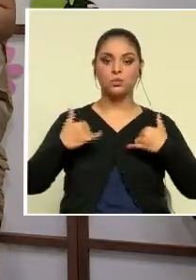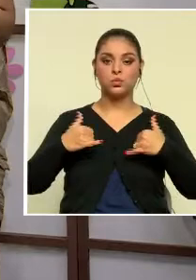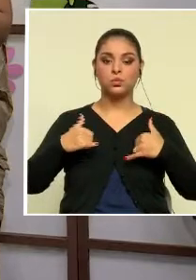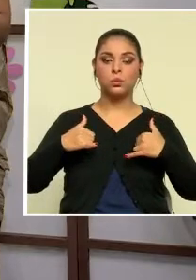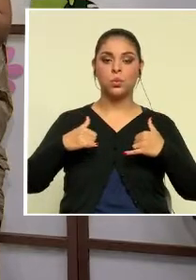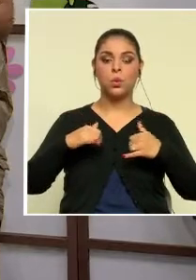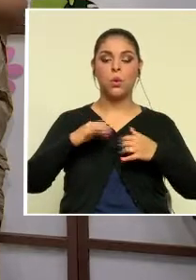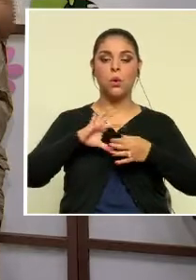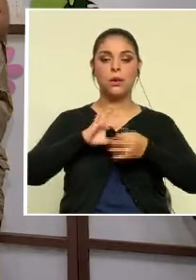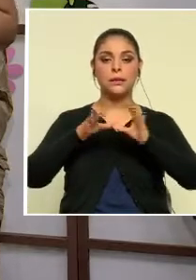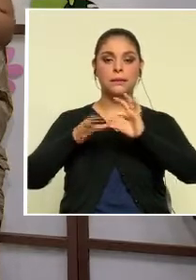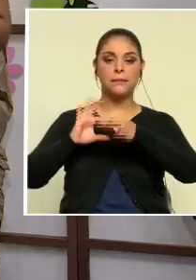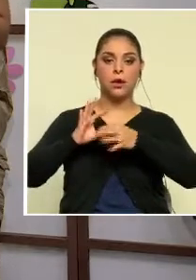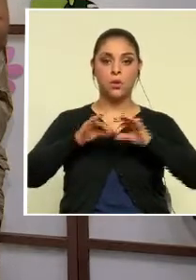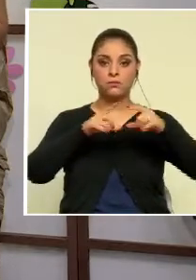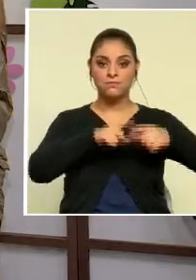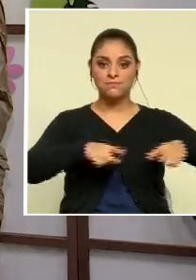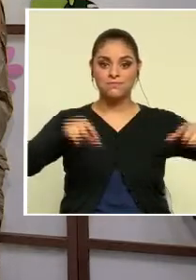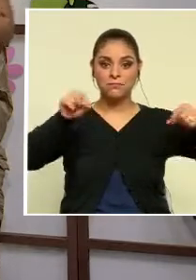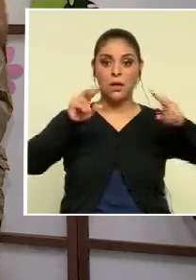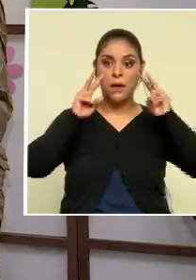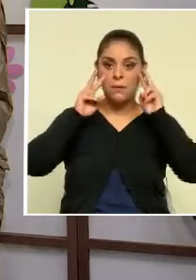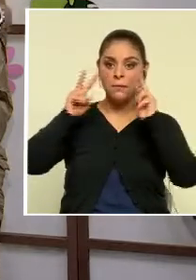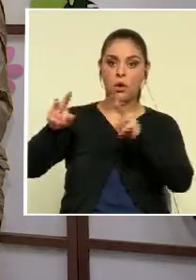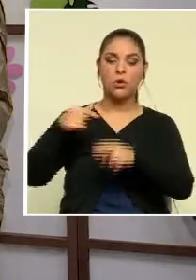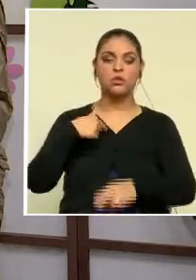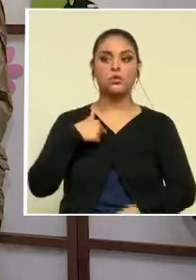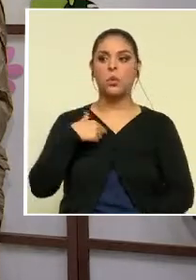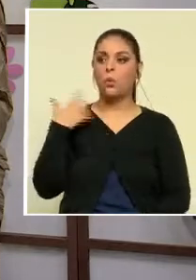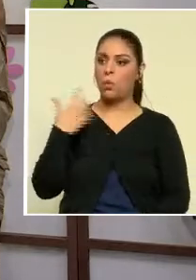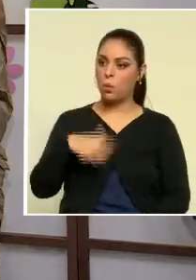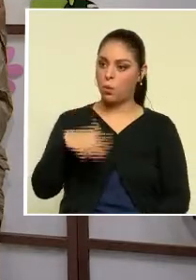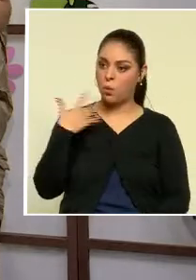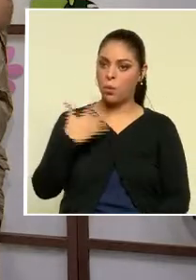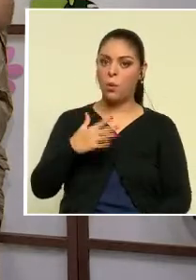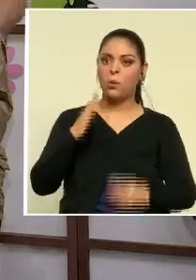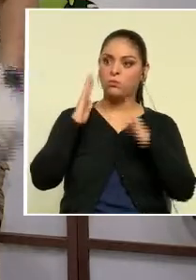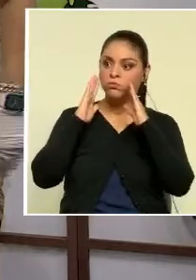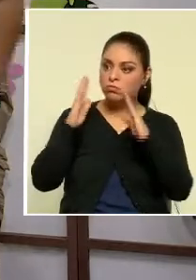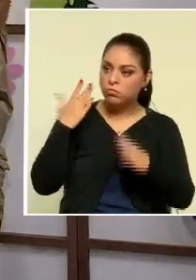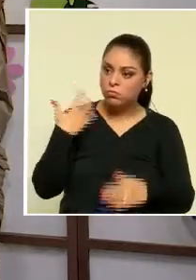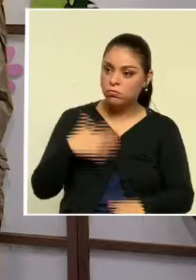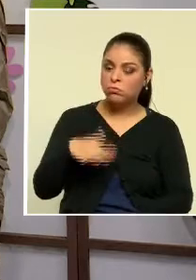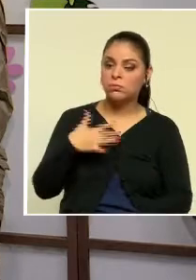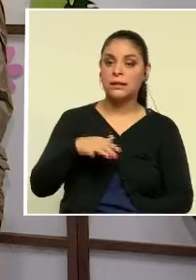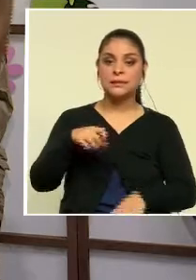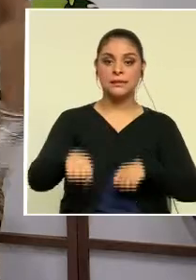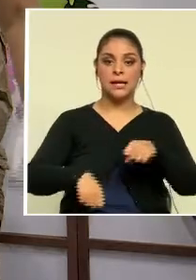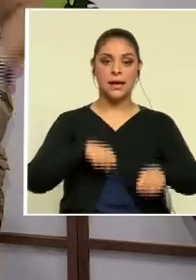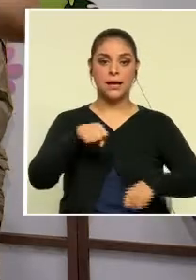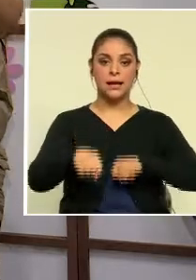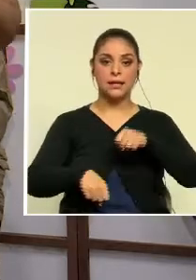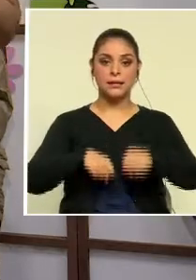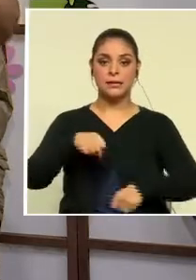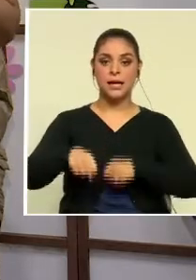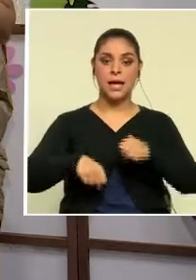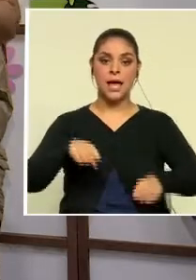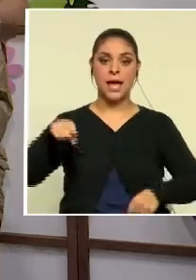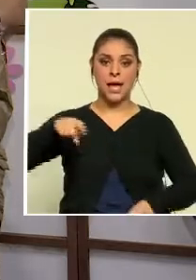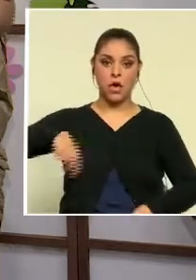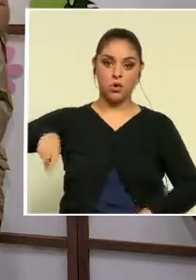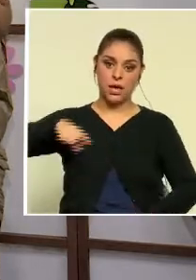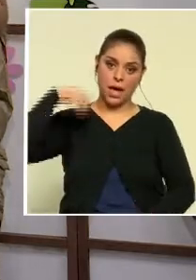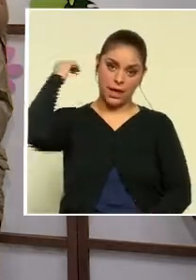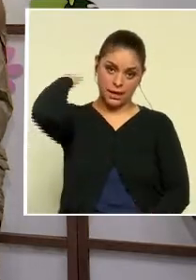como por ejemplo los ciclistas que a mí me llamó muchísimo la atención ellos detrás de su camisa cuando iban pedaleando